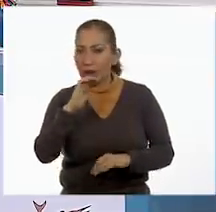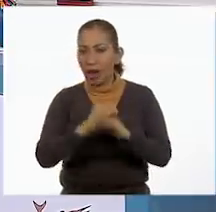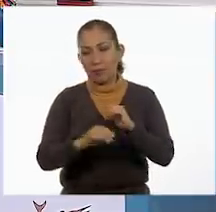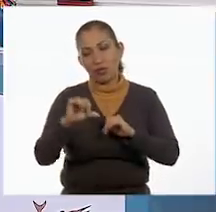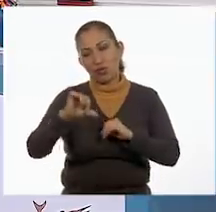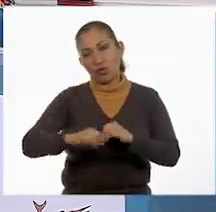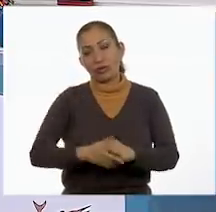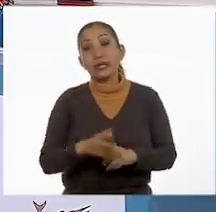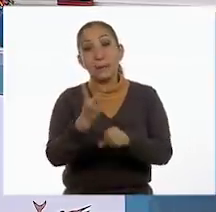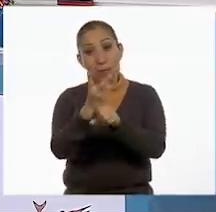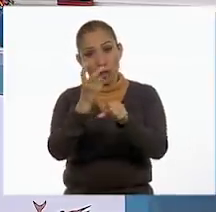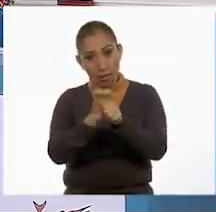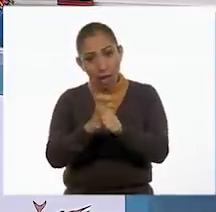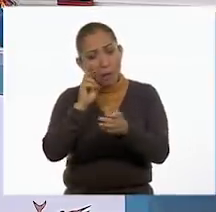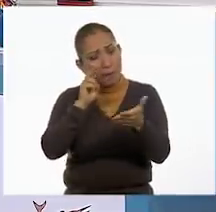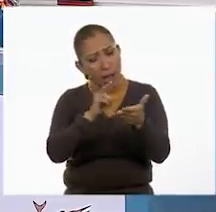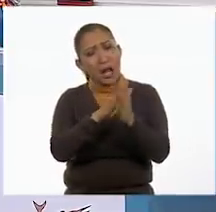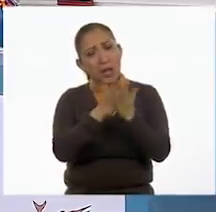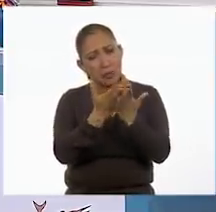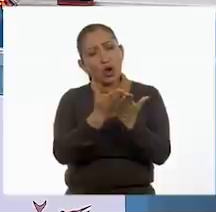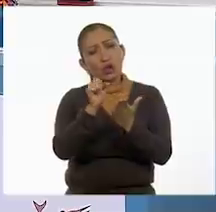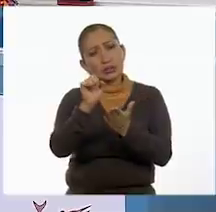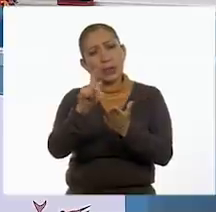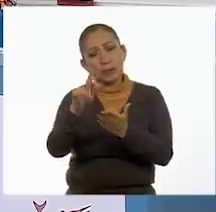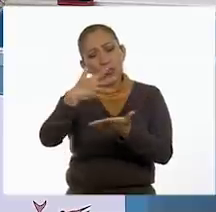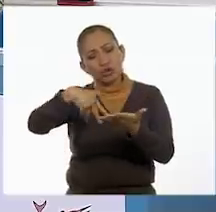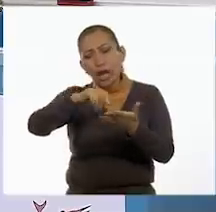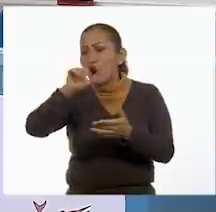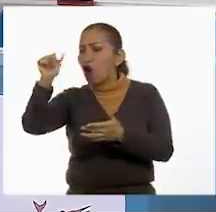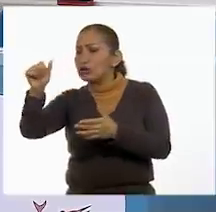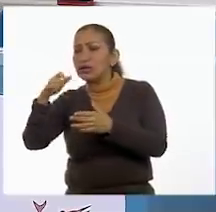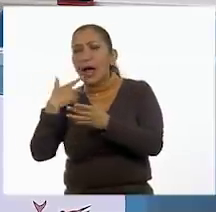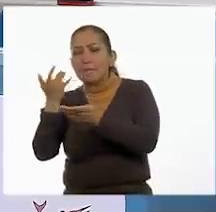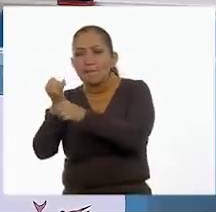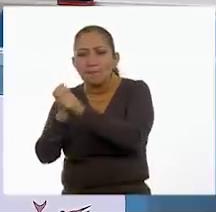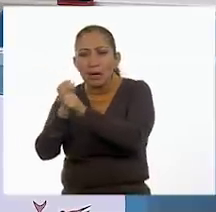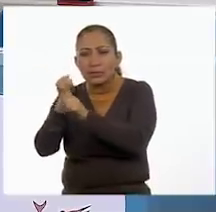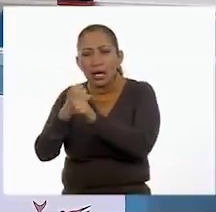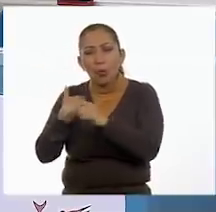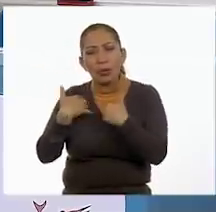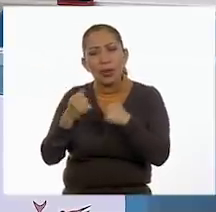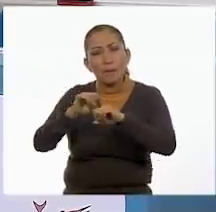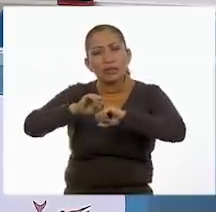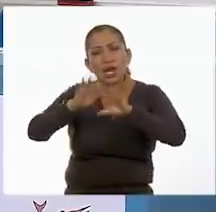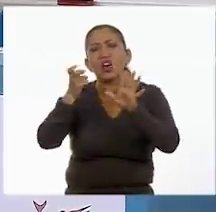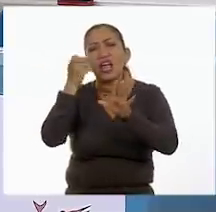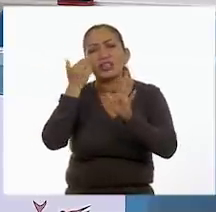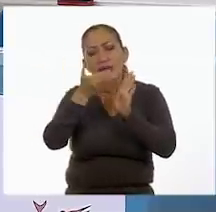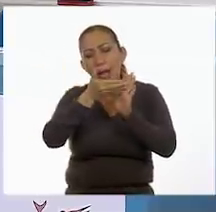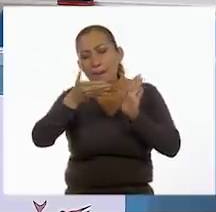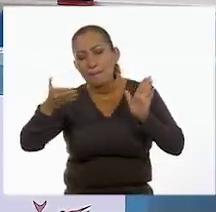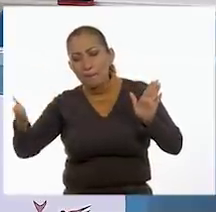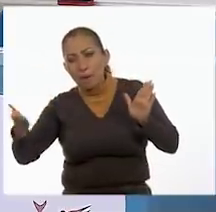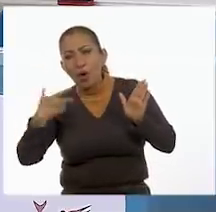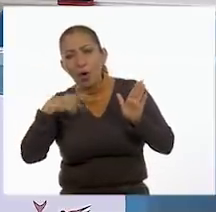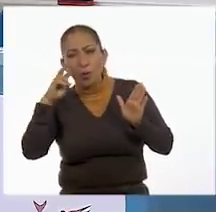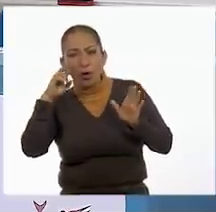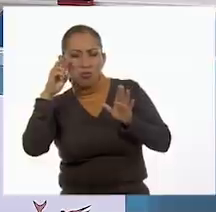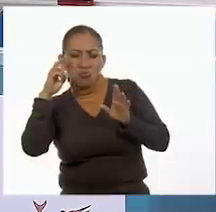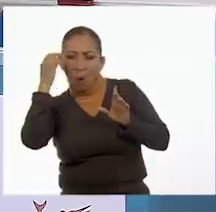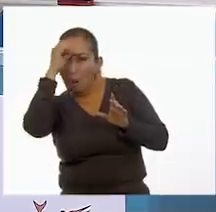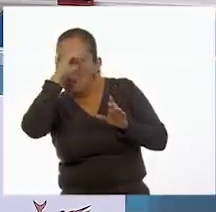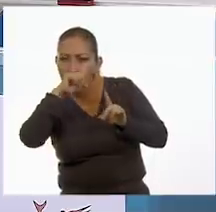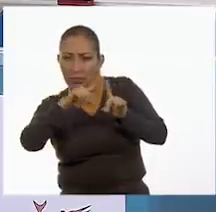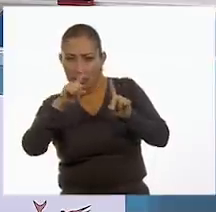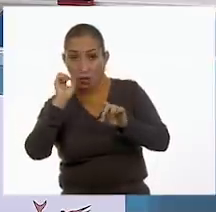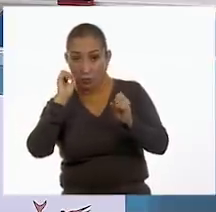por hoy. Los invitamos a consultar su libro de texto y a buscar fuentes de información que les ayuden a comprender más este periodo desde distintas perspectivas.